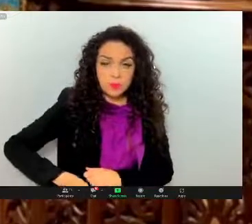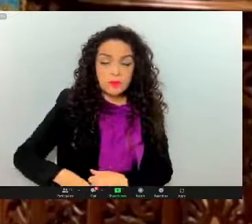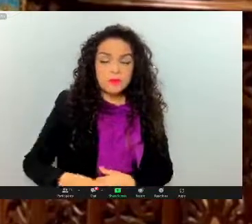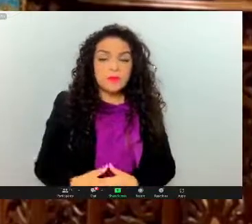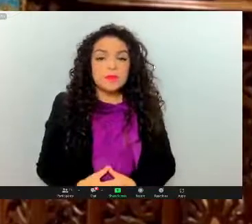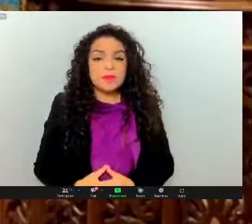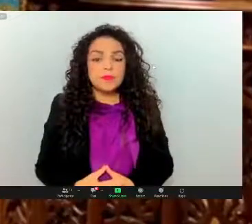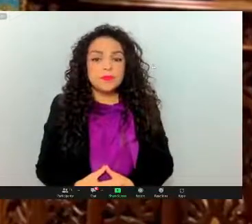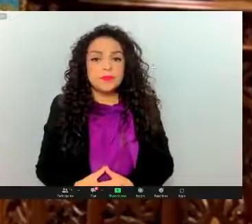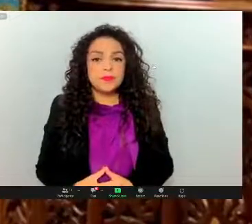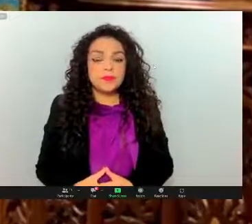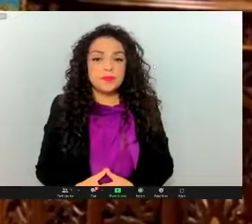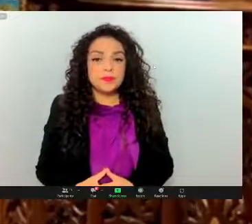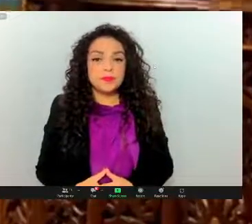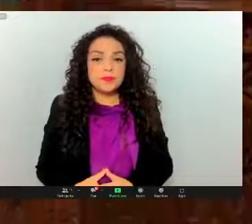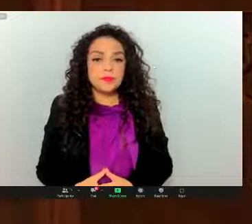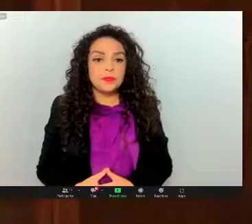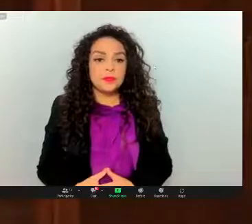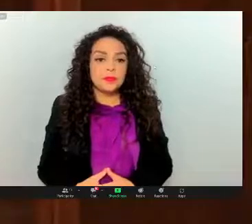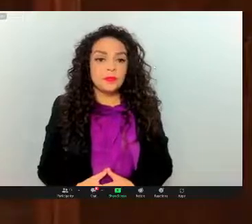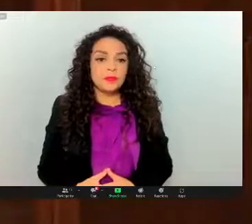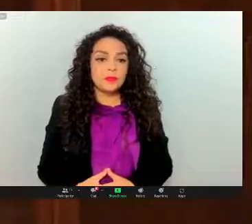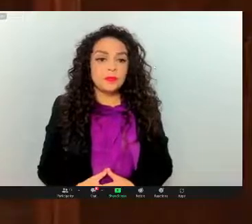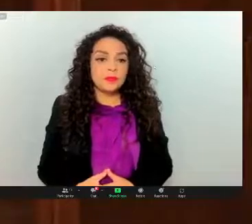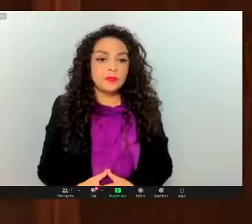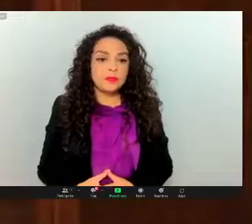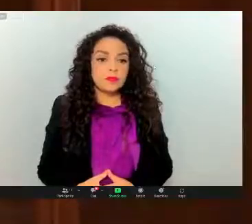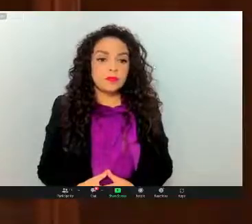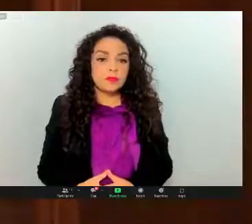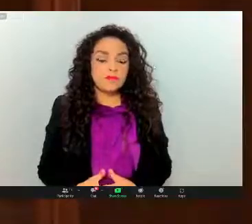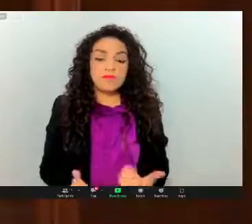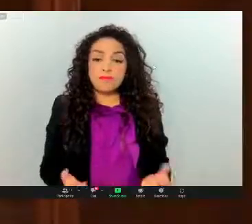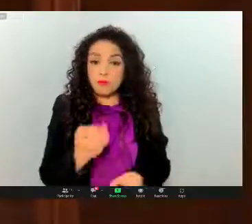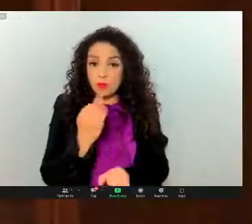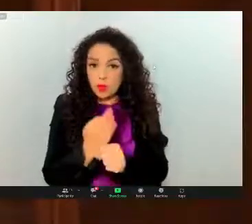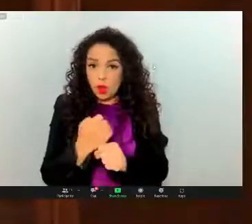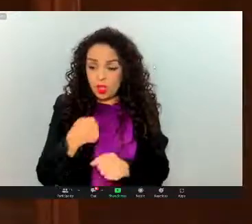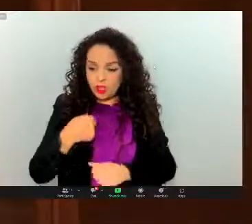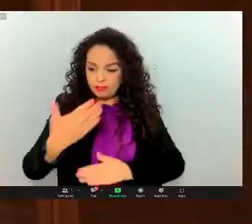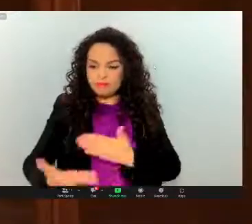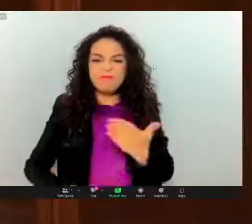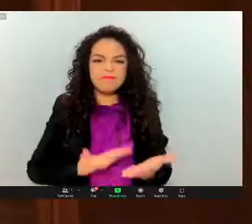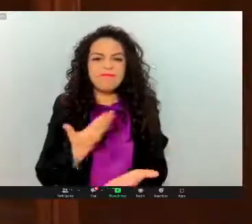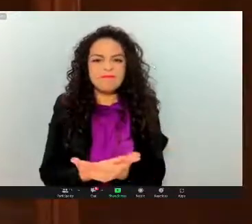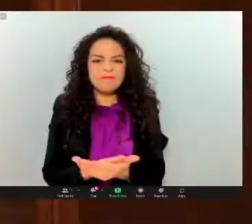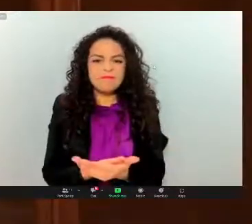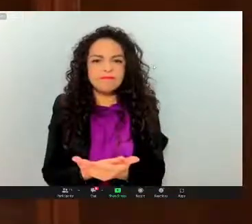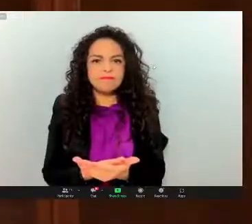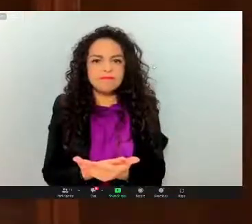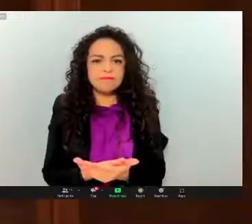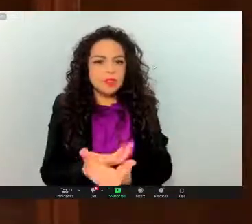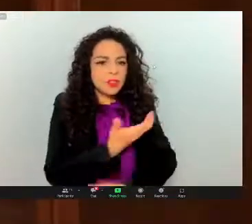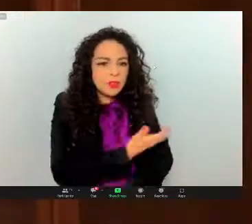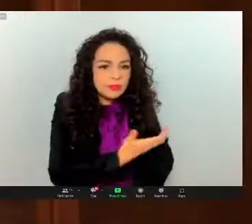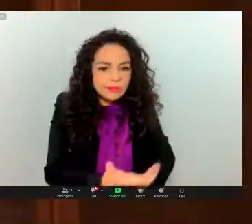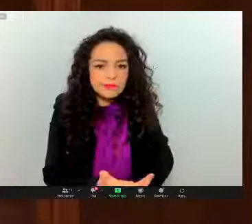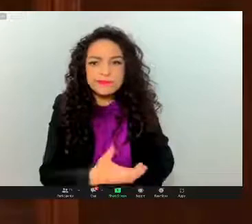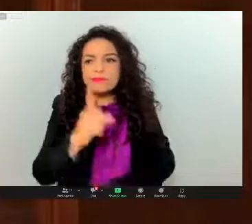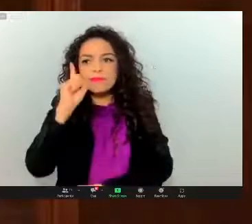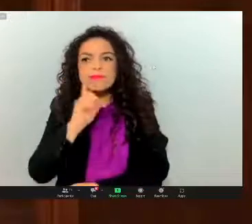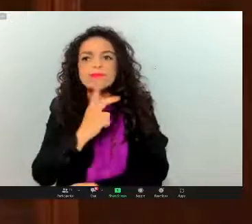Hoy, el planteamiento que yo hago, compañeras, compañeros diputados, va en el